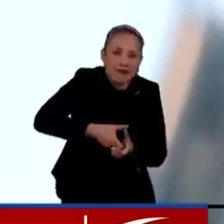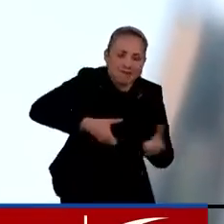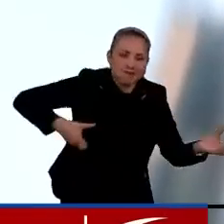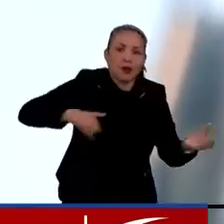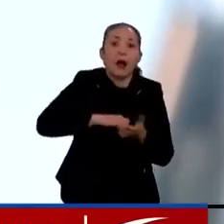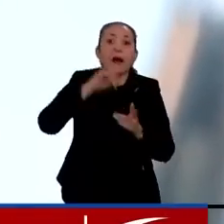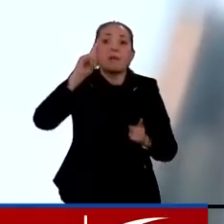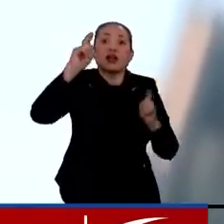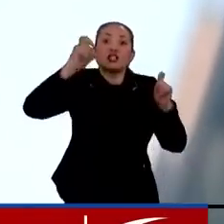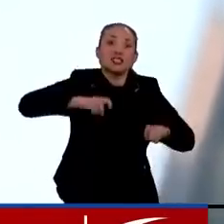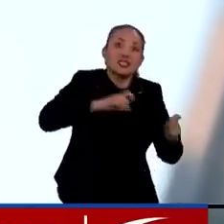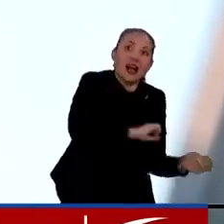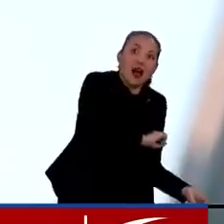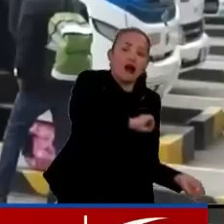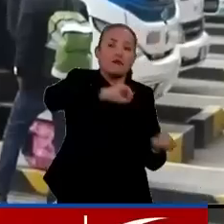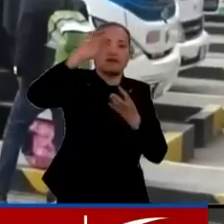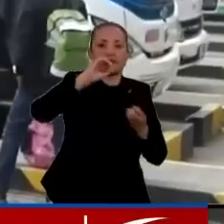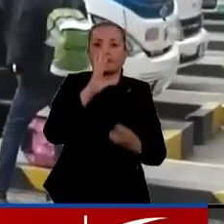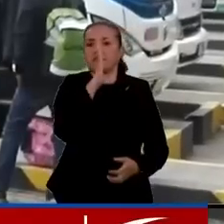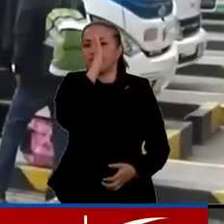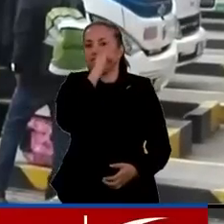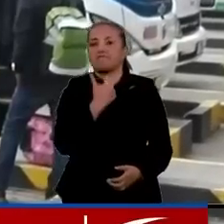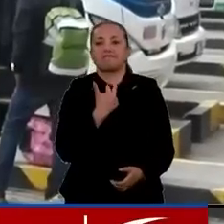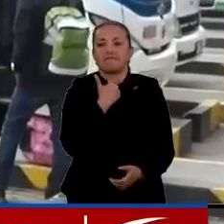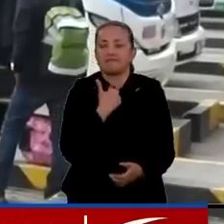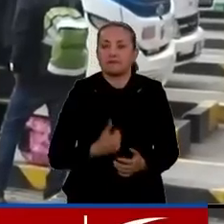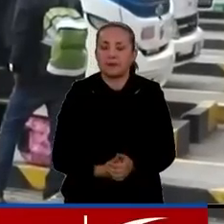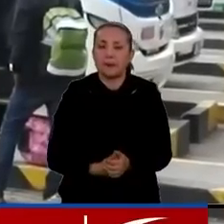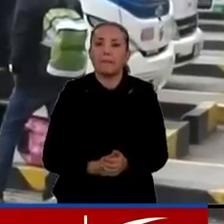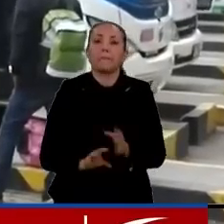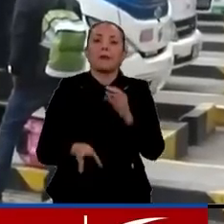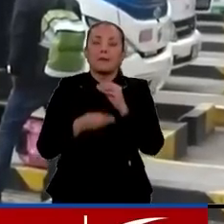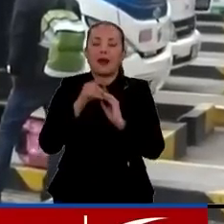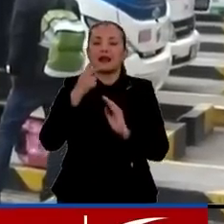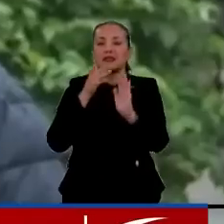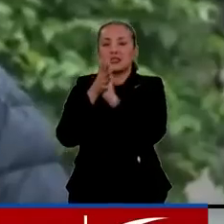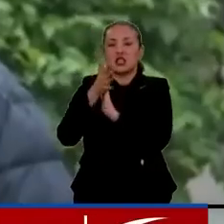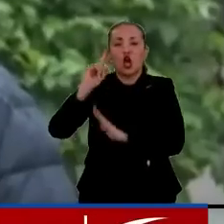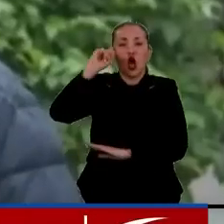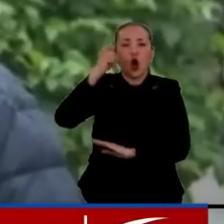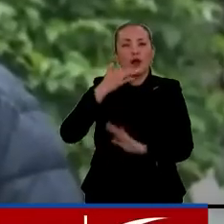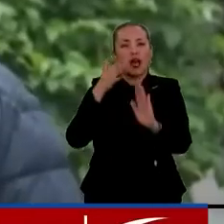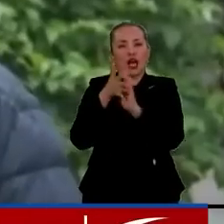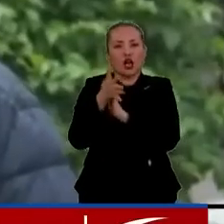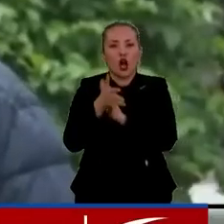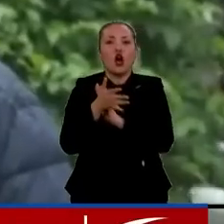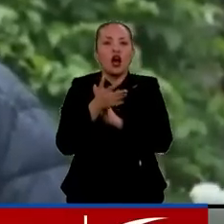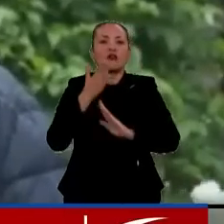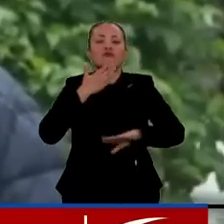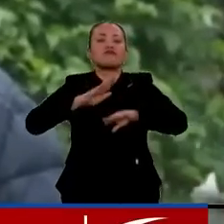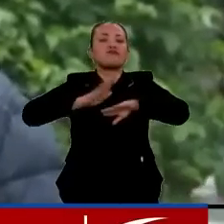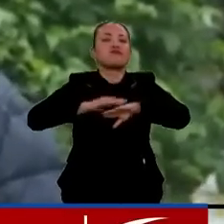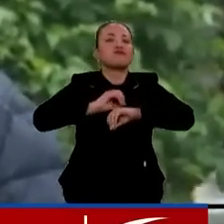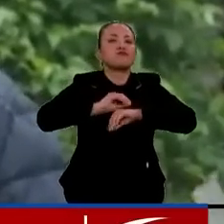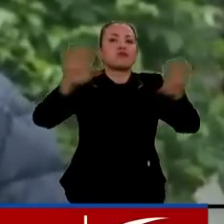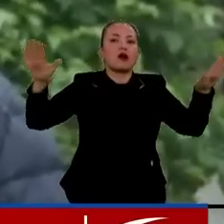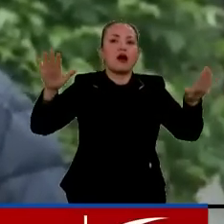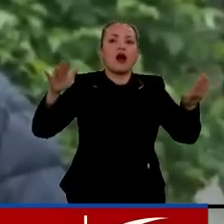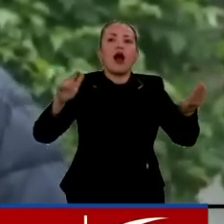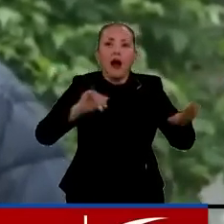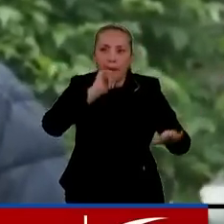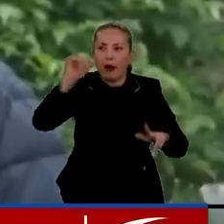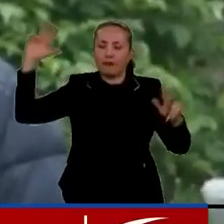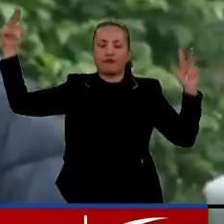están logrando llegar hacia el interior del país. El anuncio que hizo también el gobierno nacional hizo que la vía se congestione. Esta mañana habían